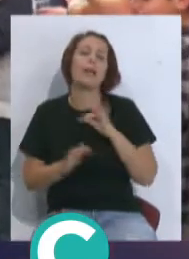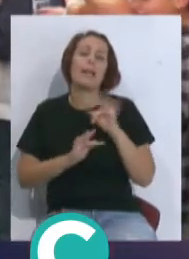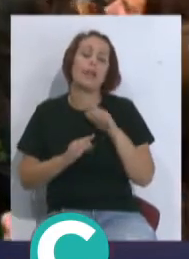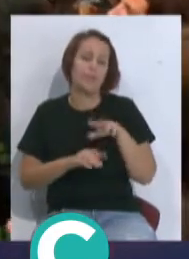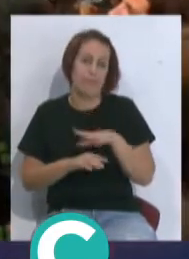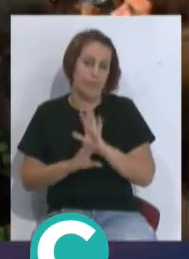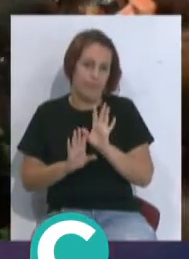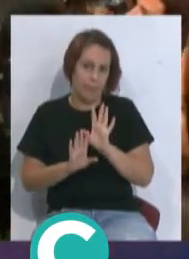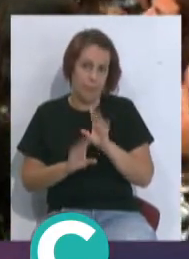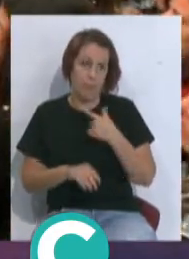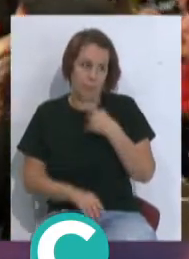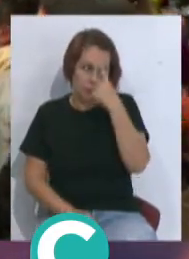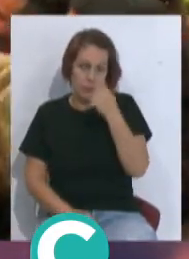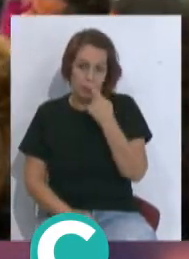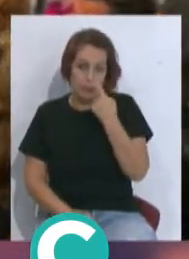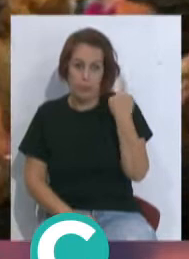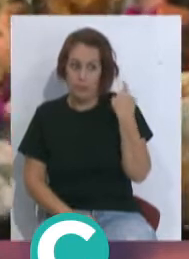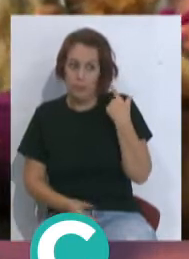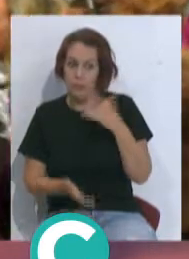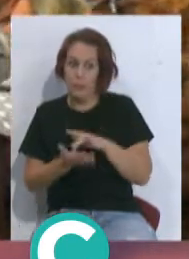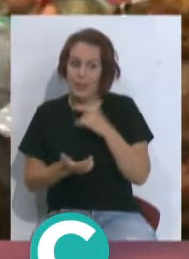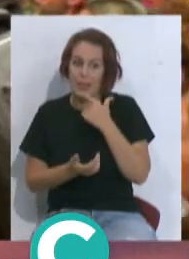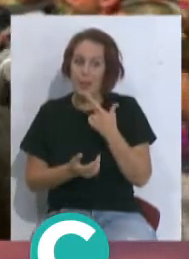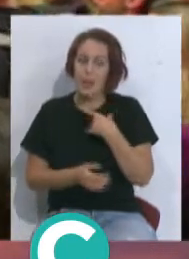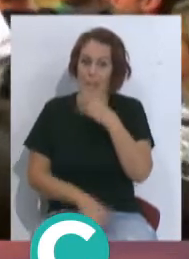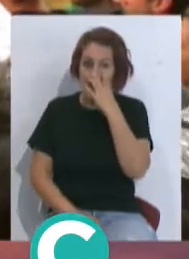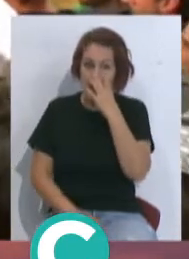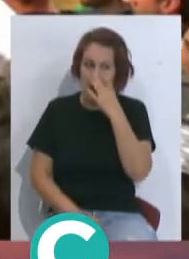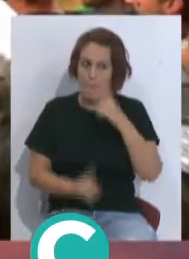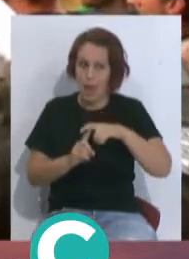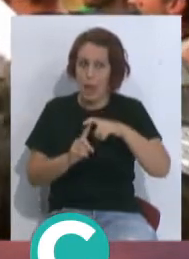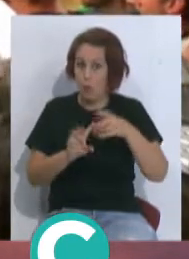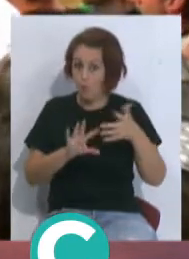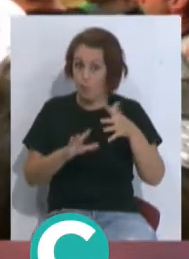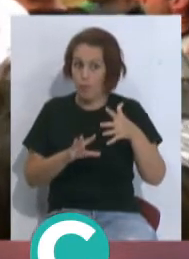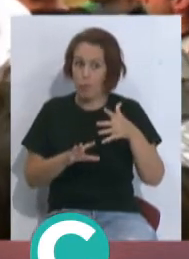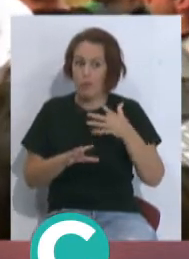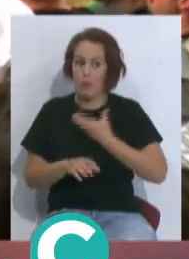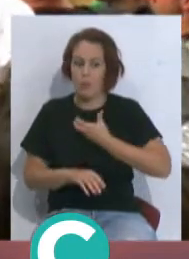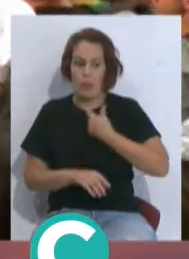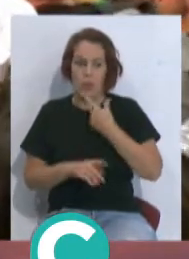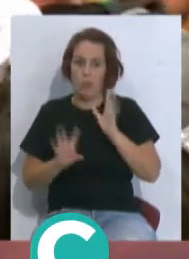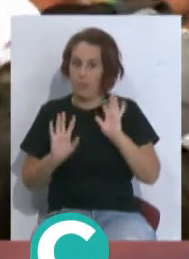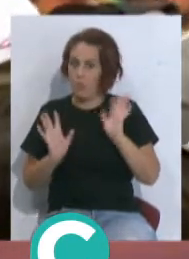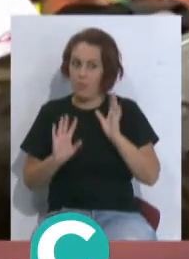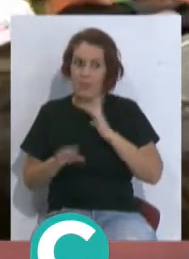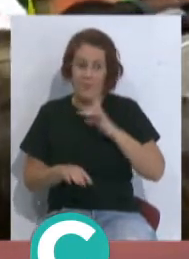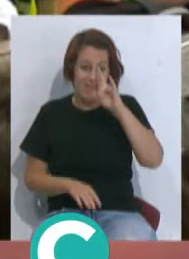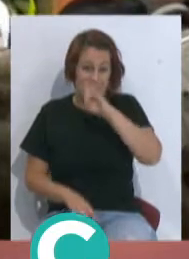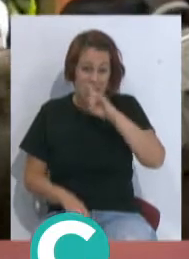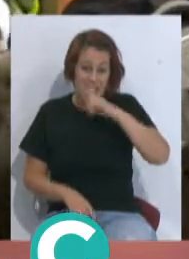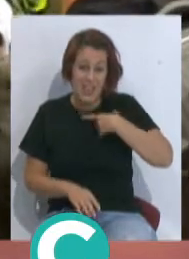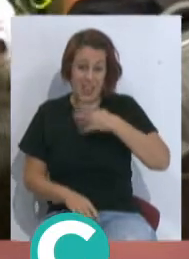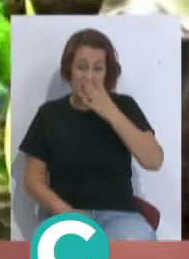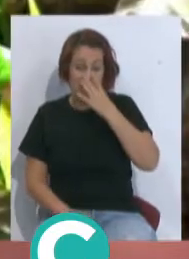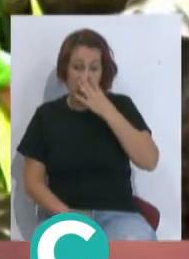Y yo recuerdo que el año pasado, cuando se dijo de poner el carnaval en mayo por ahí, El propio ayuntamiento dijo que no, porque el Falla no se podía hacer carnaval en